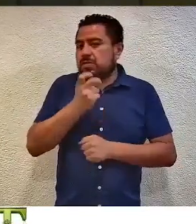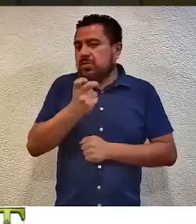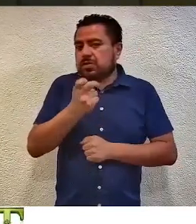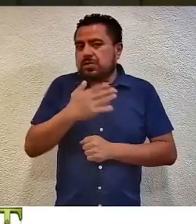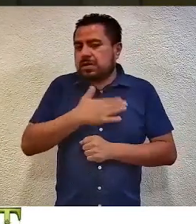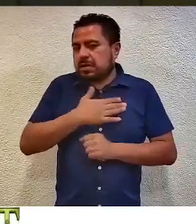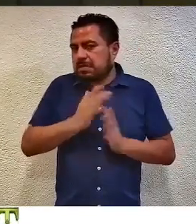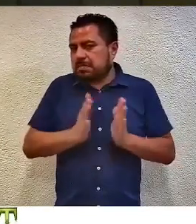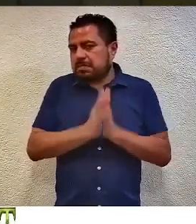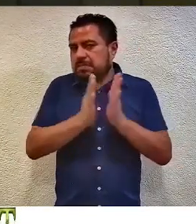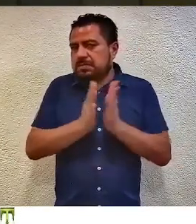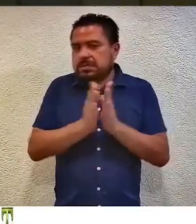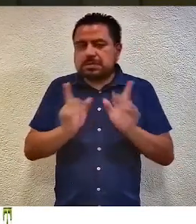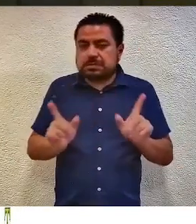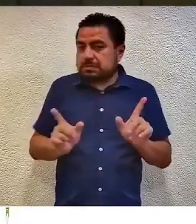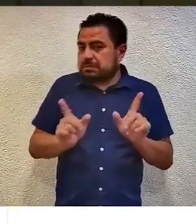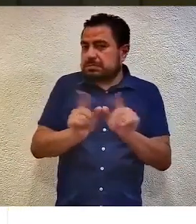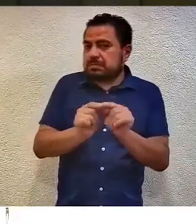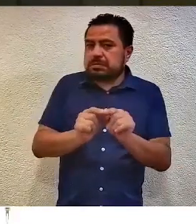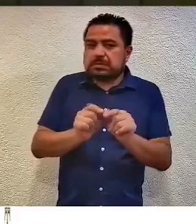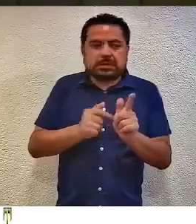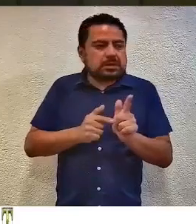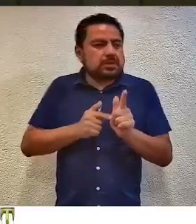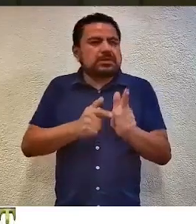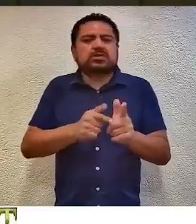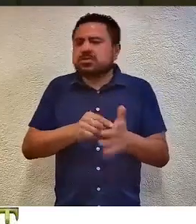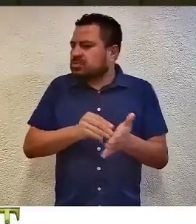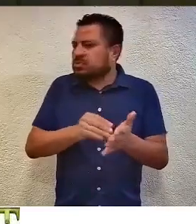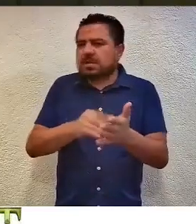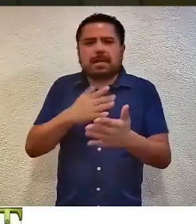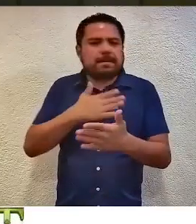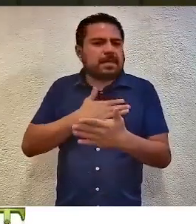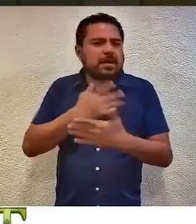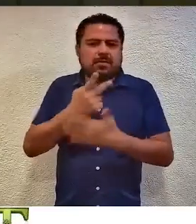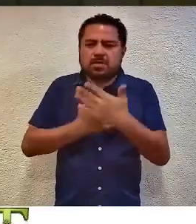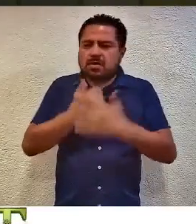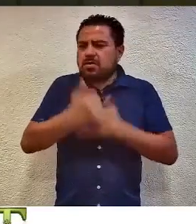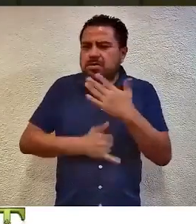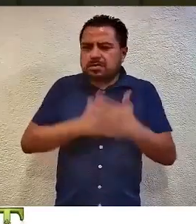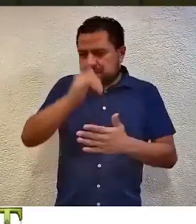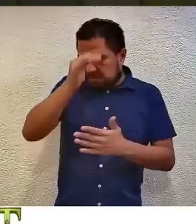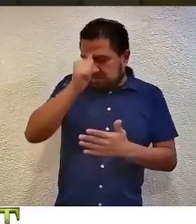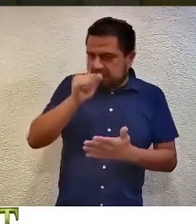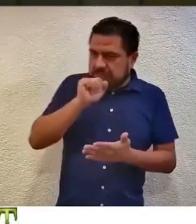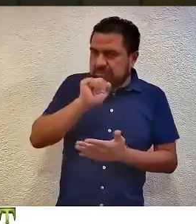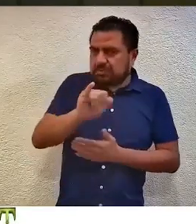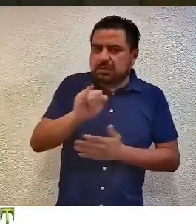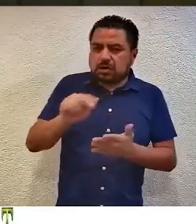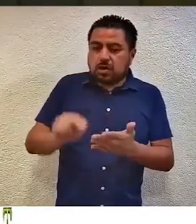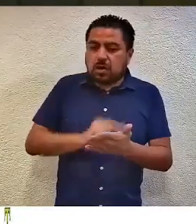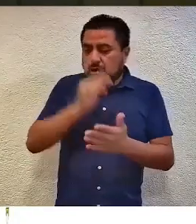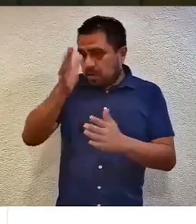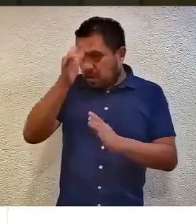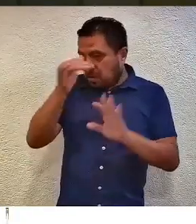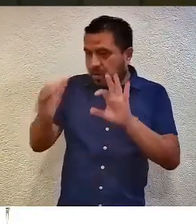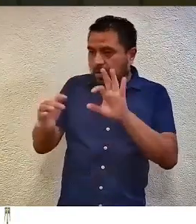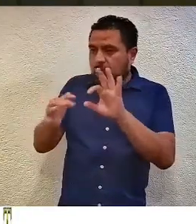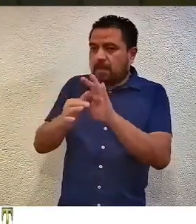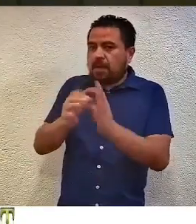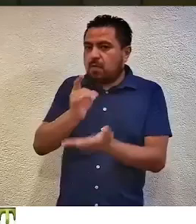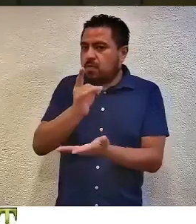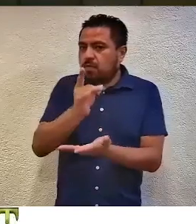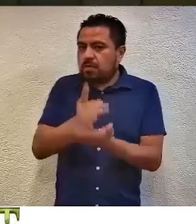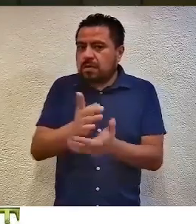mi participación y sigo sosteniendo mi proyecto de ratificación de convenio